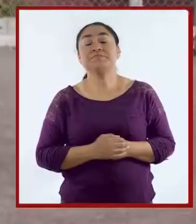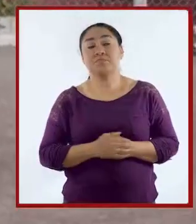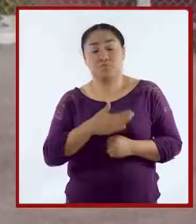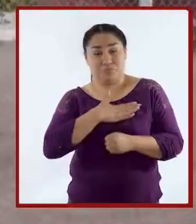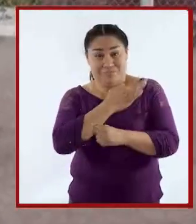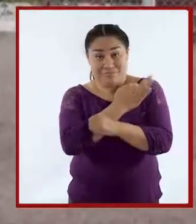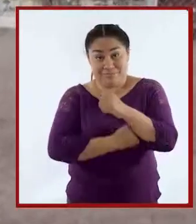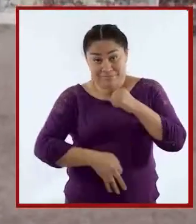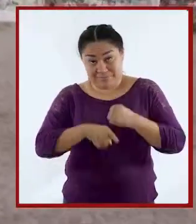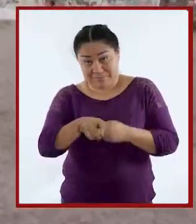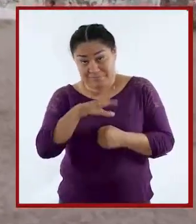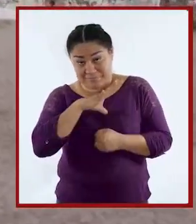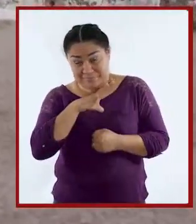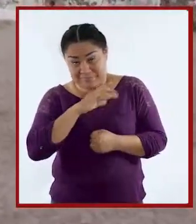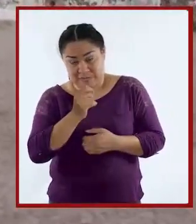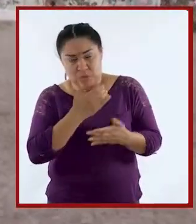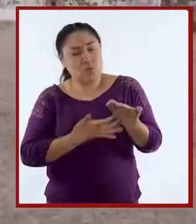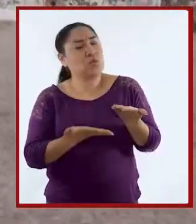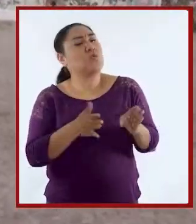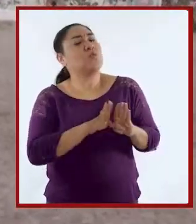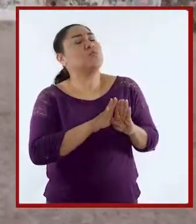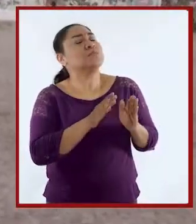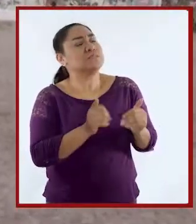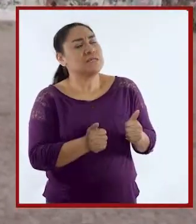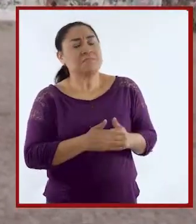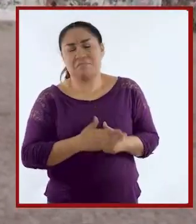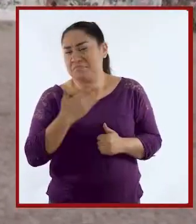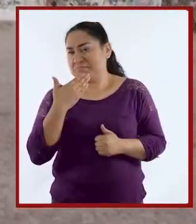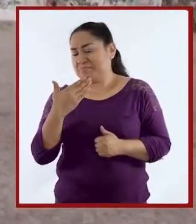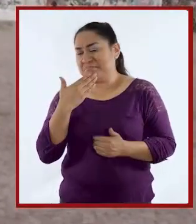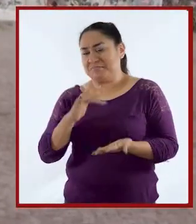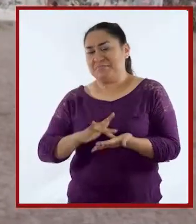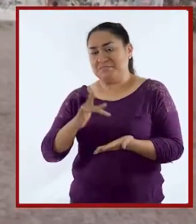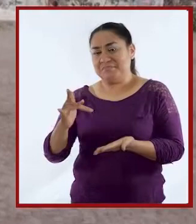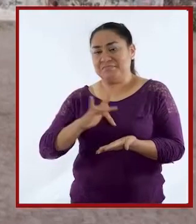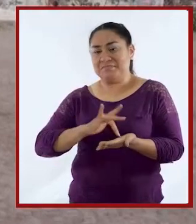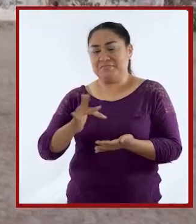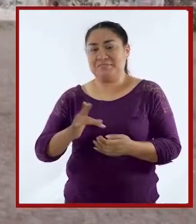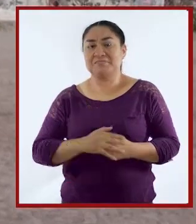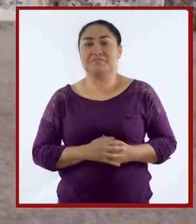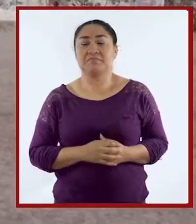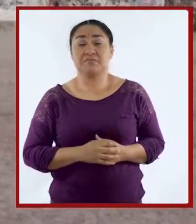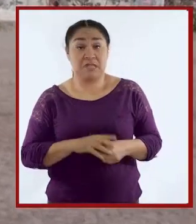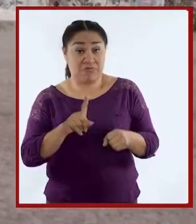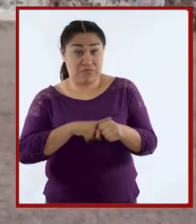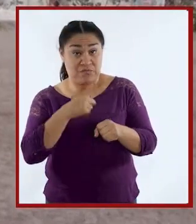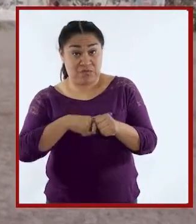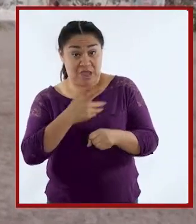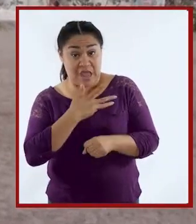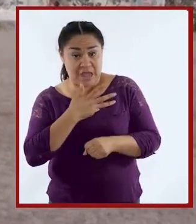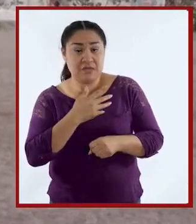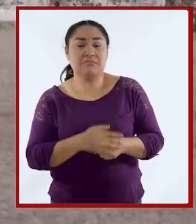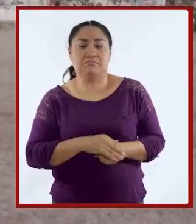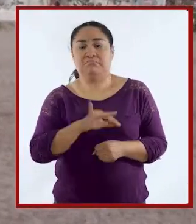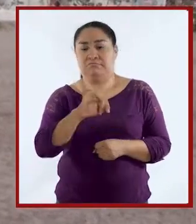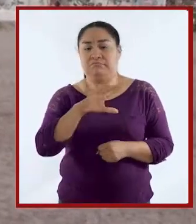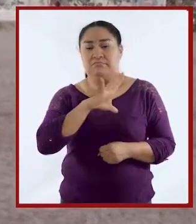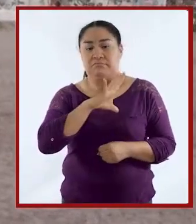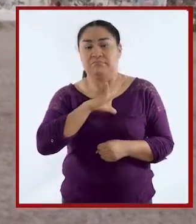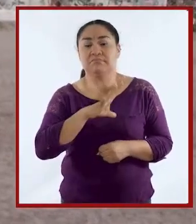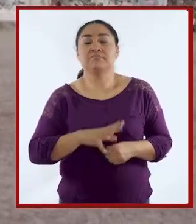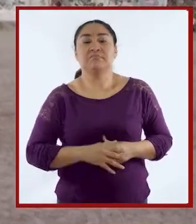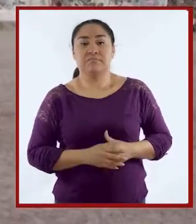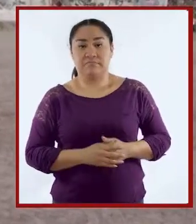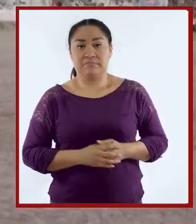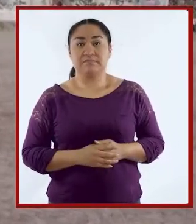Buenas tardes. ¿Sí tiene comercio? Sí, claro que sí. Ok, ¿cómo le va? Pues bien, gracias. ¿Tiene refresco? Sí, claro.